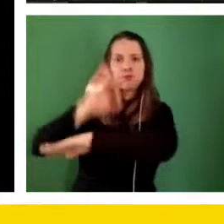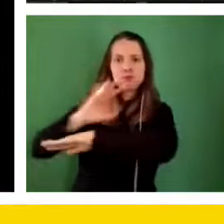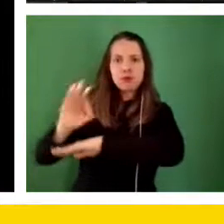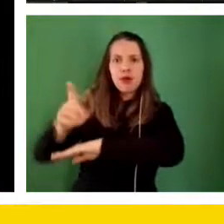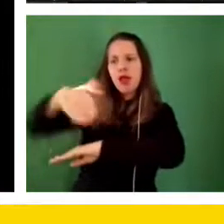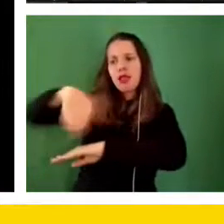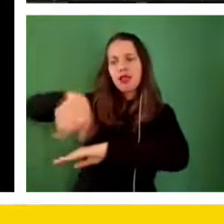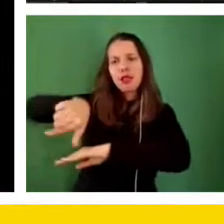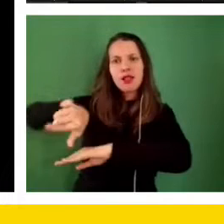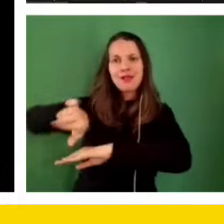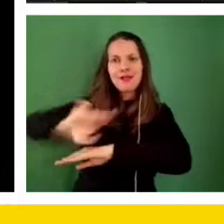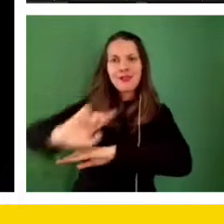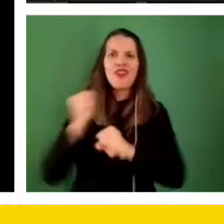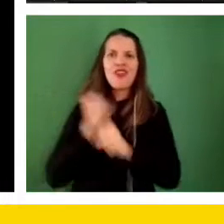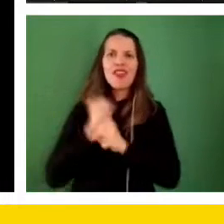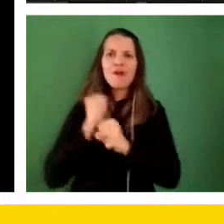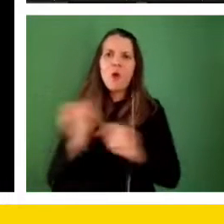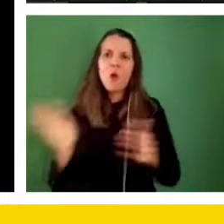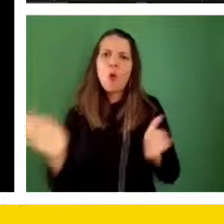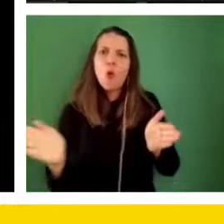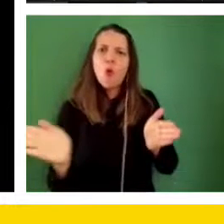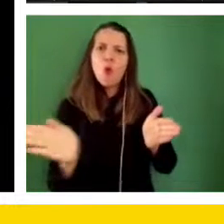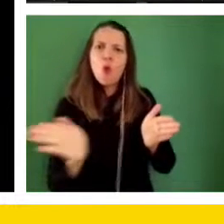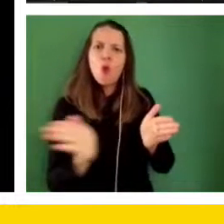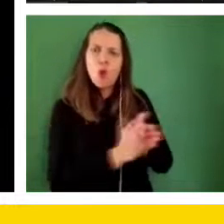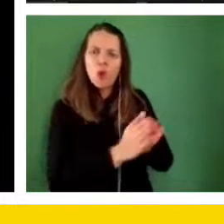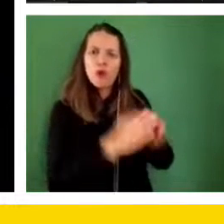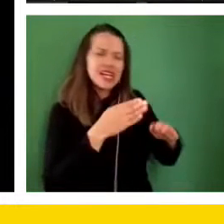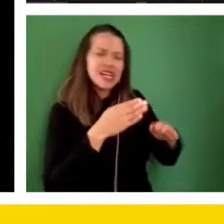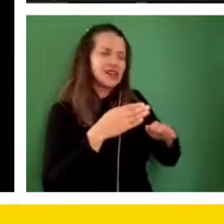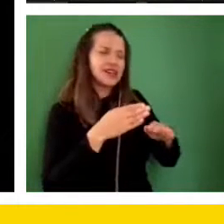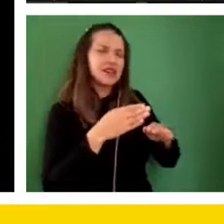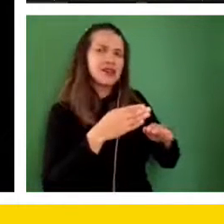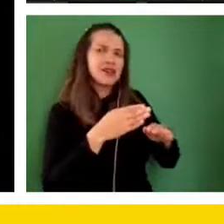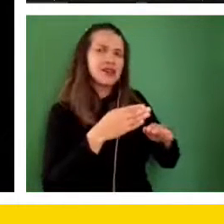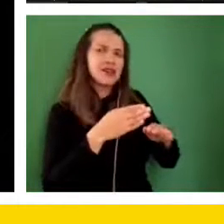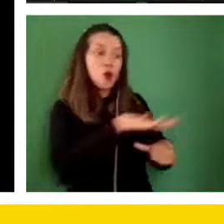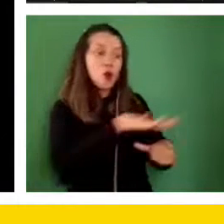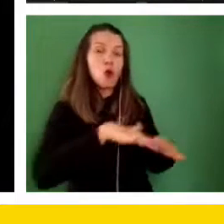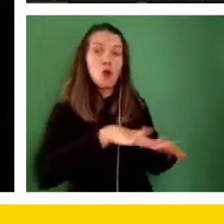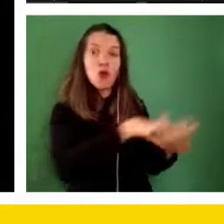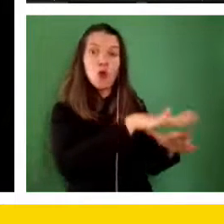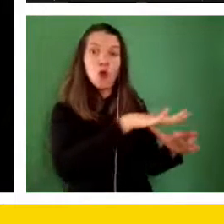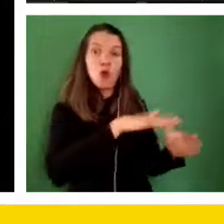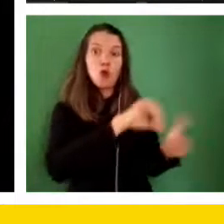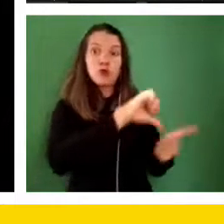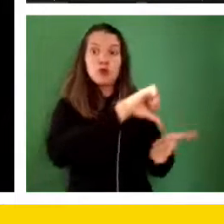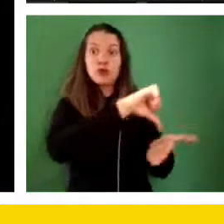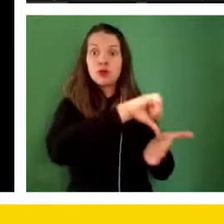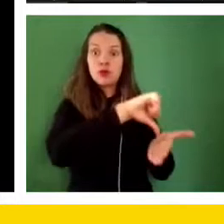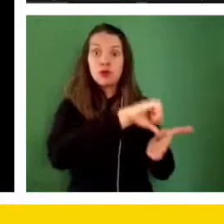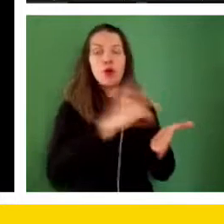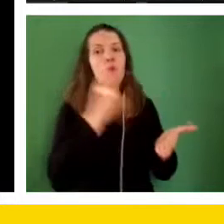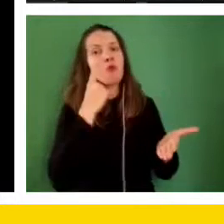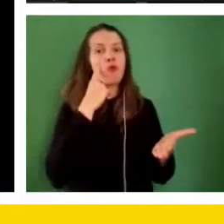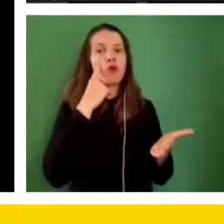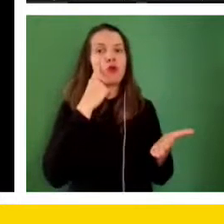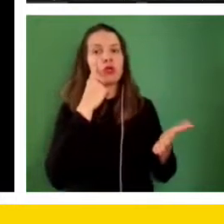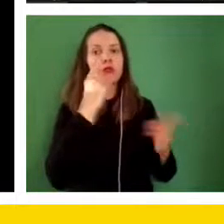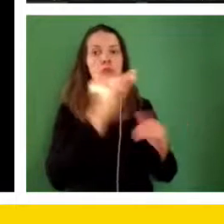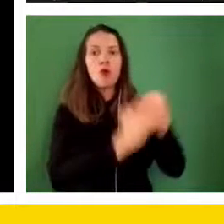con discapacidad en todo el amplio sentido en la obra municipal, lo